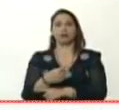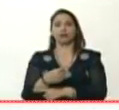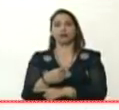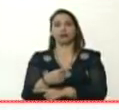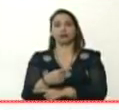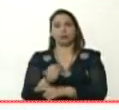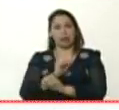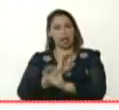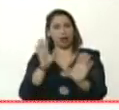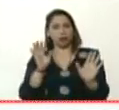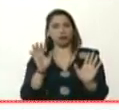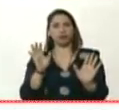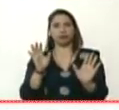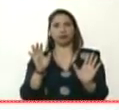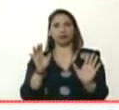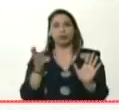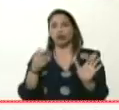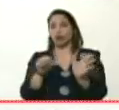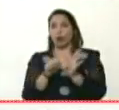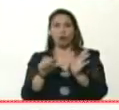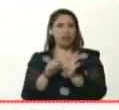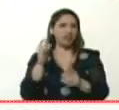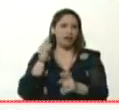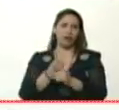claro a dónde tiene que coger.